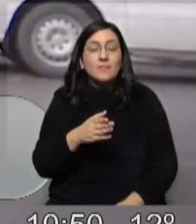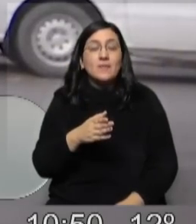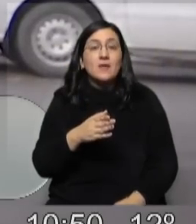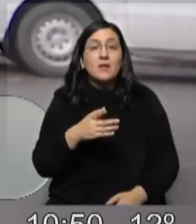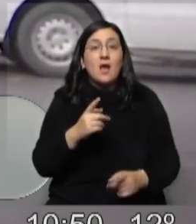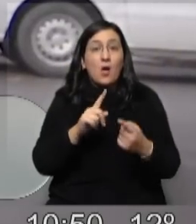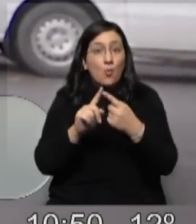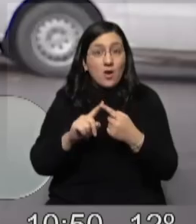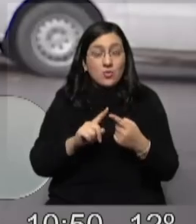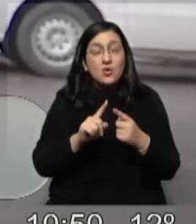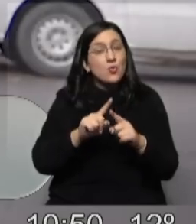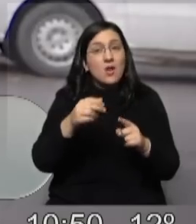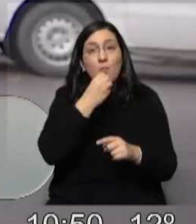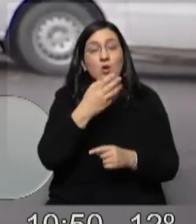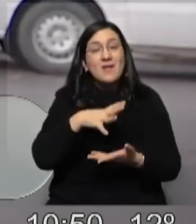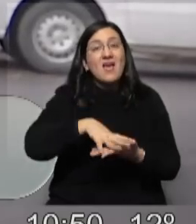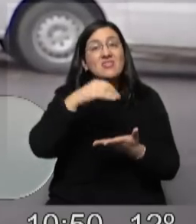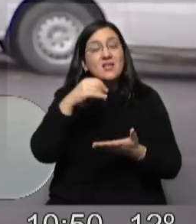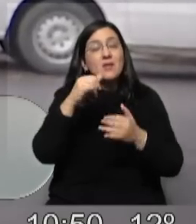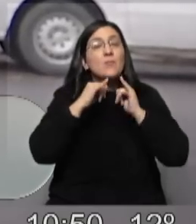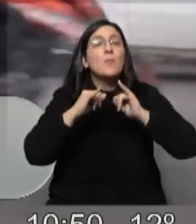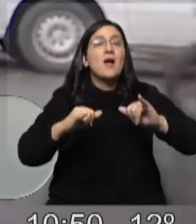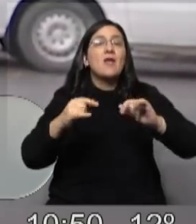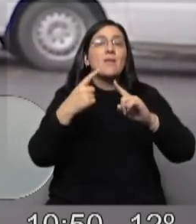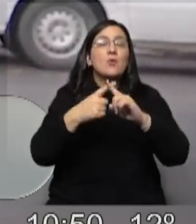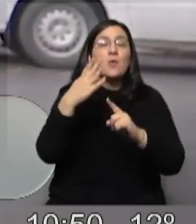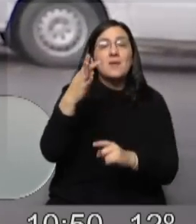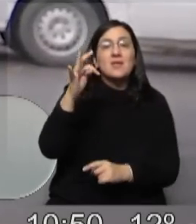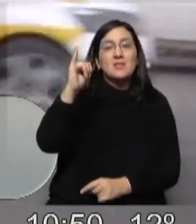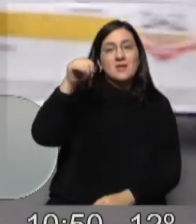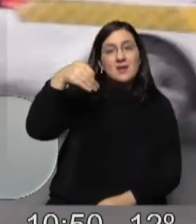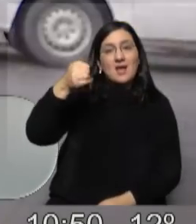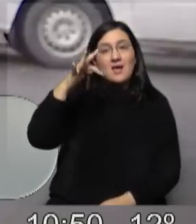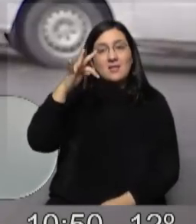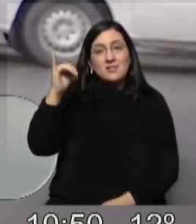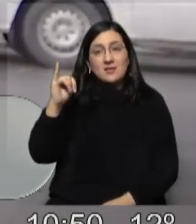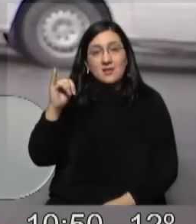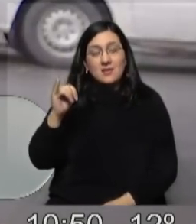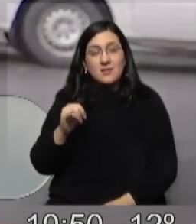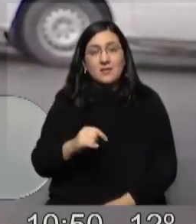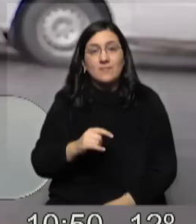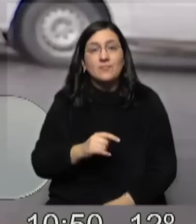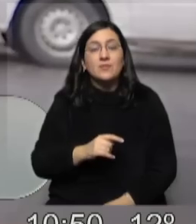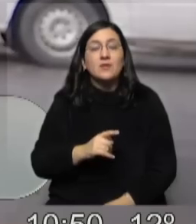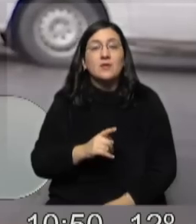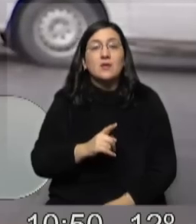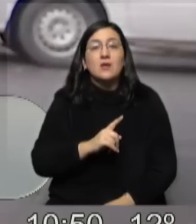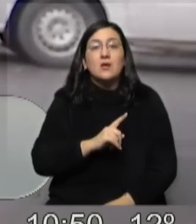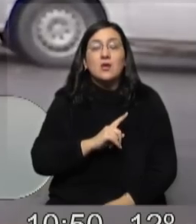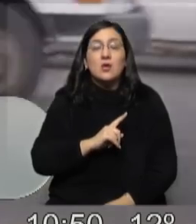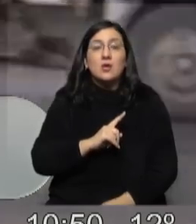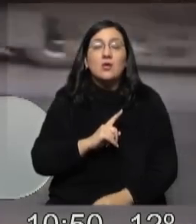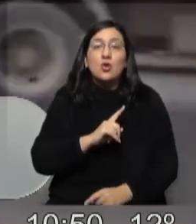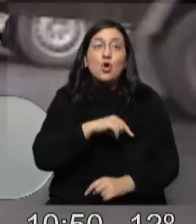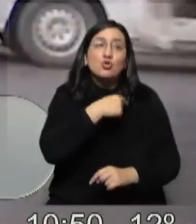para Antel estar promocionándose a través de Pettinati. Sí, no puso ninguna objeción respecto